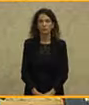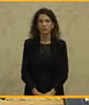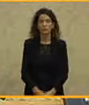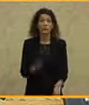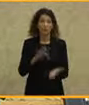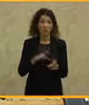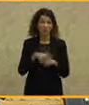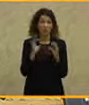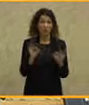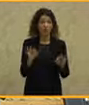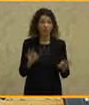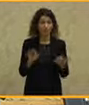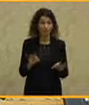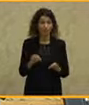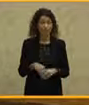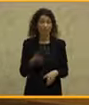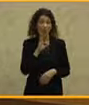Eso fue lo que pasó.